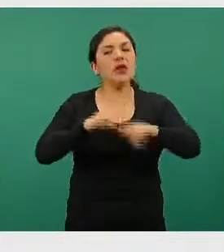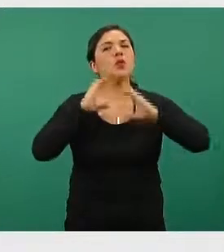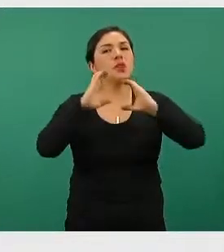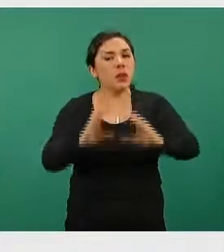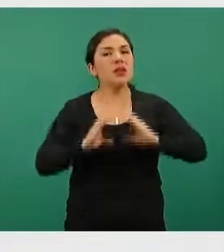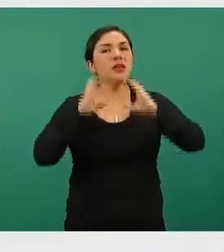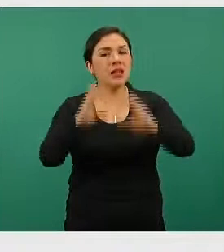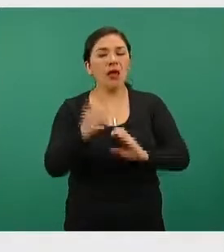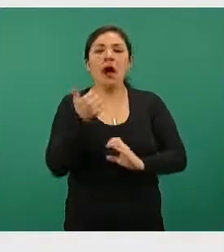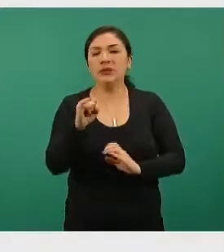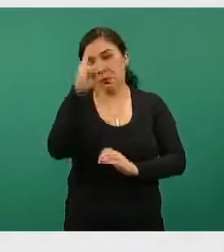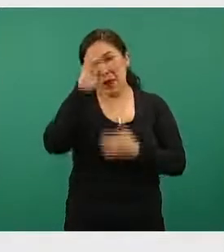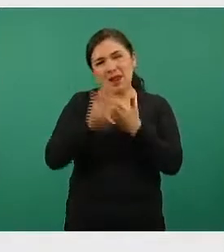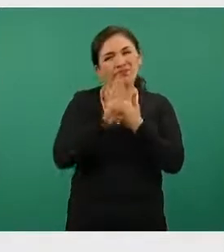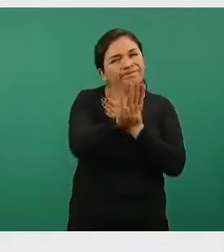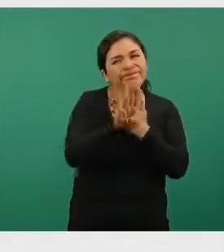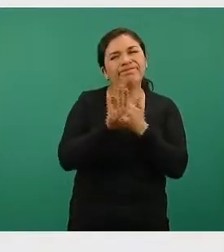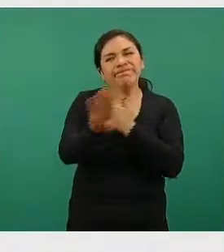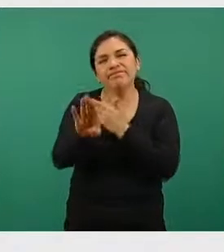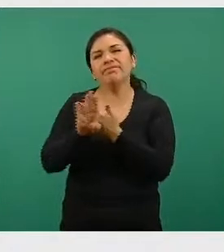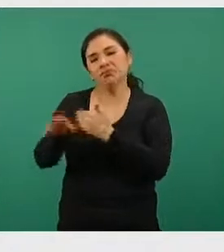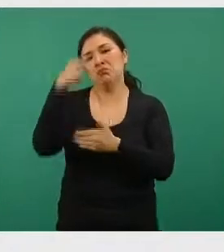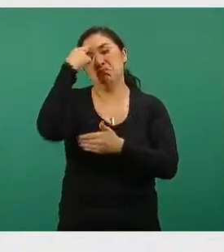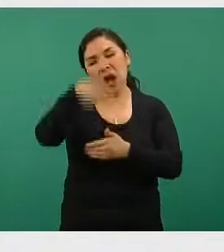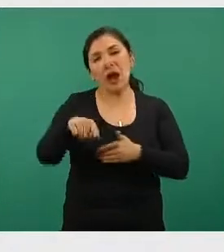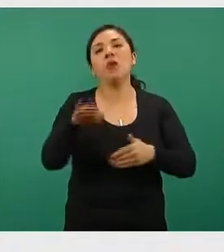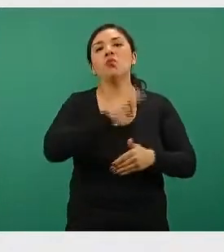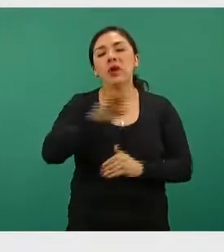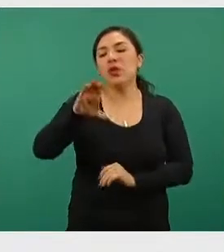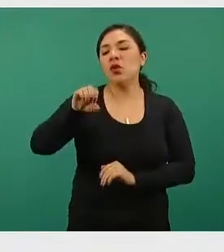las medidas de prevención para la